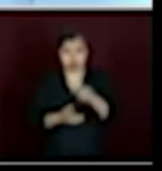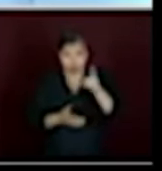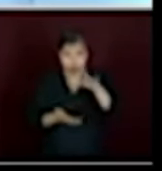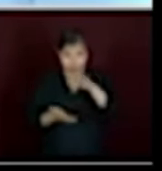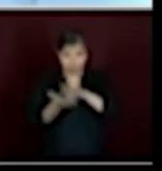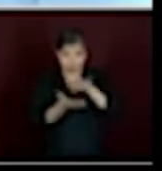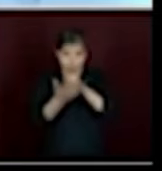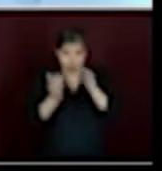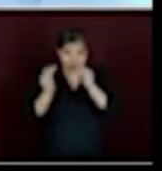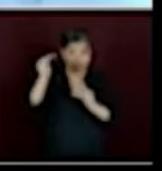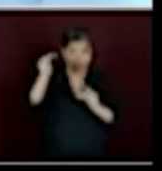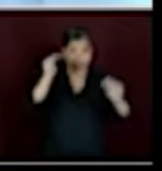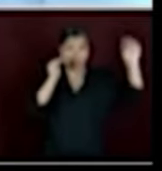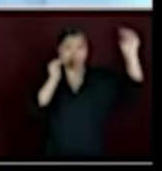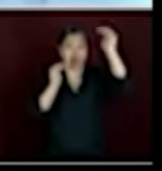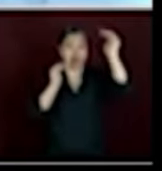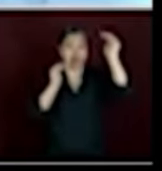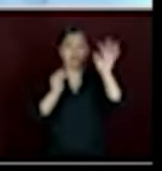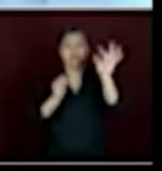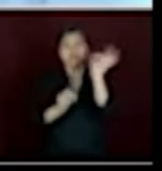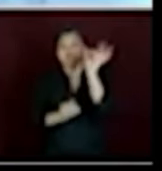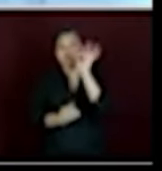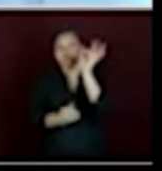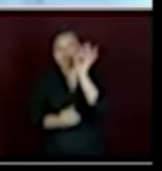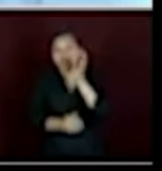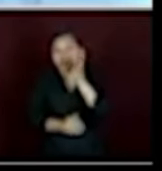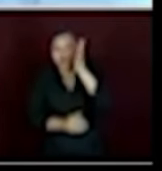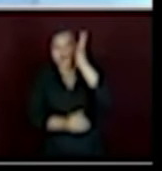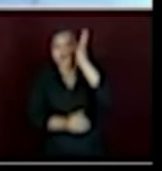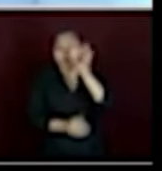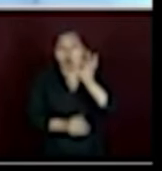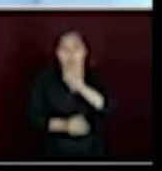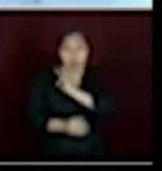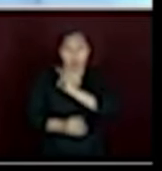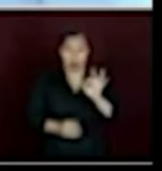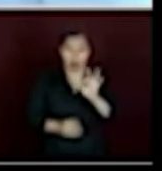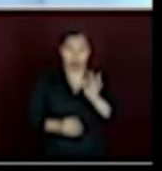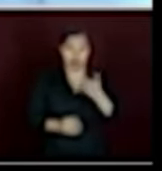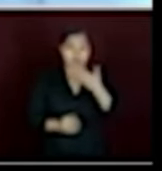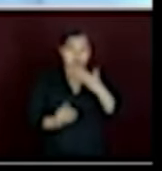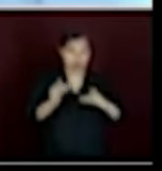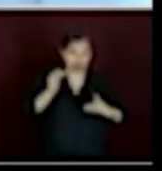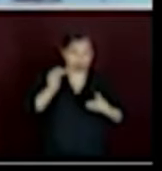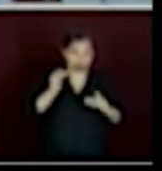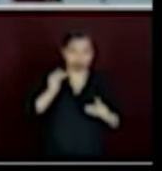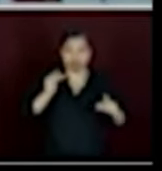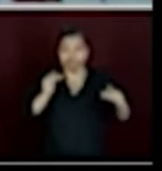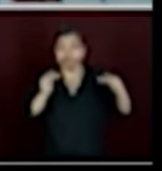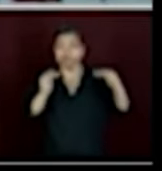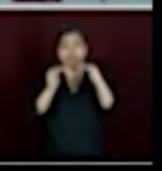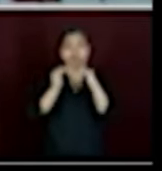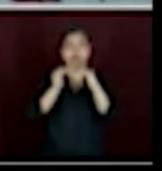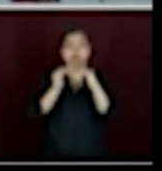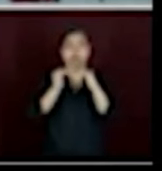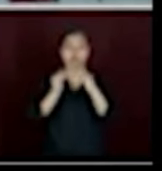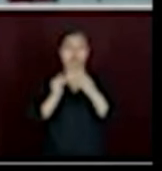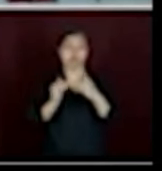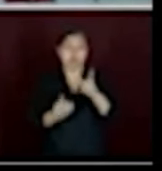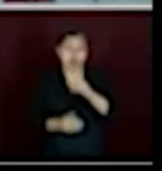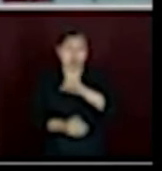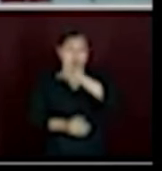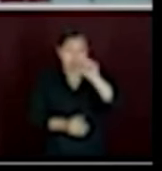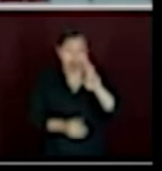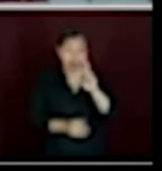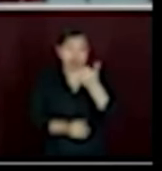te detengas en una frase que también a mí me llamó la atención cuando habla de la construcción del segundo piso, pero